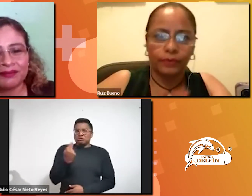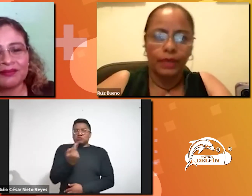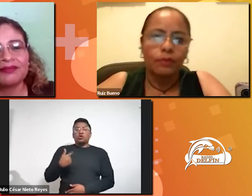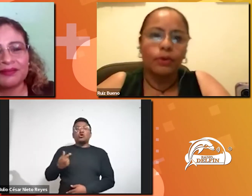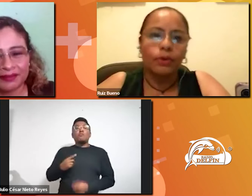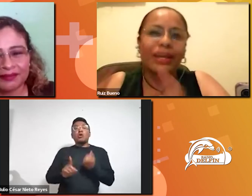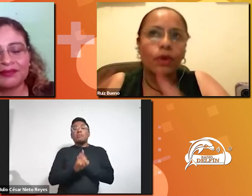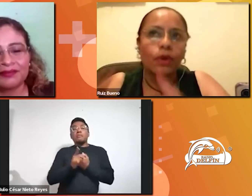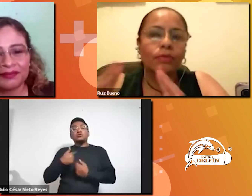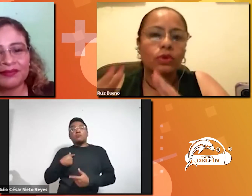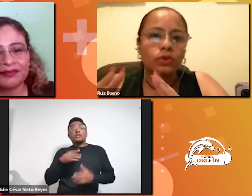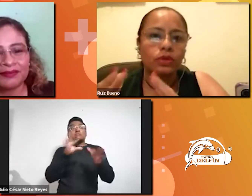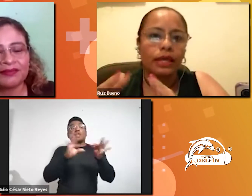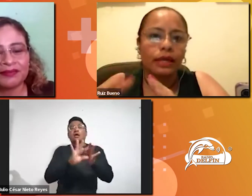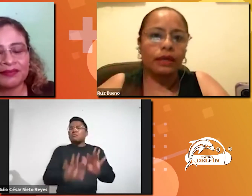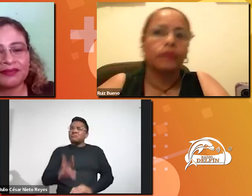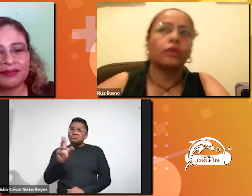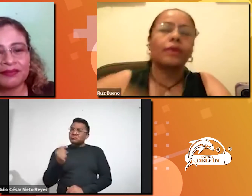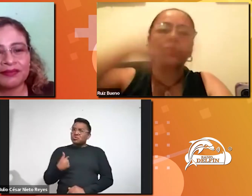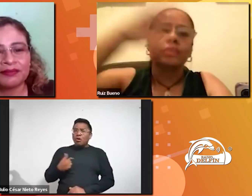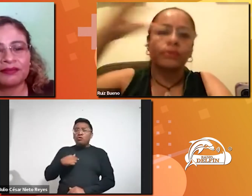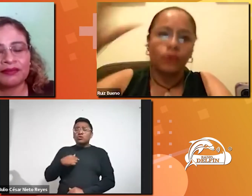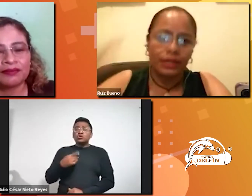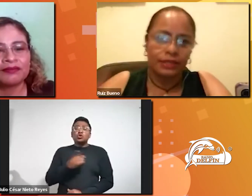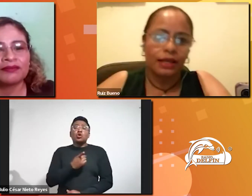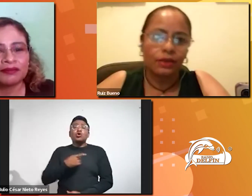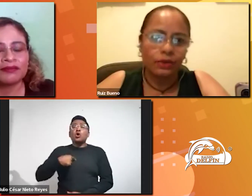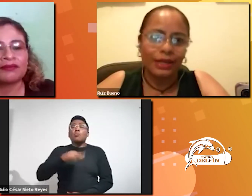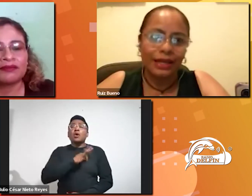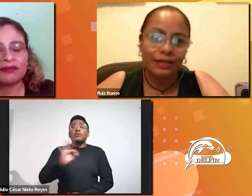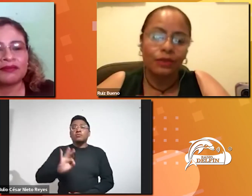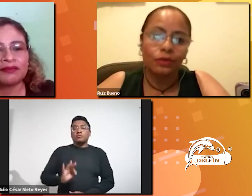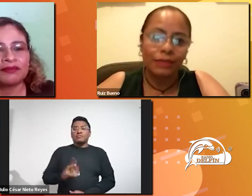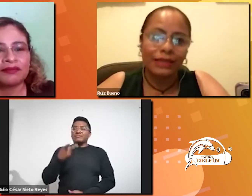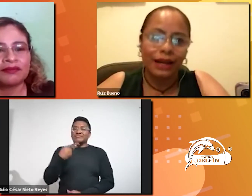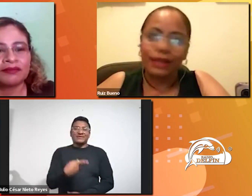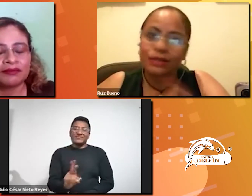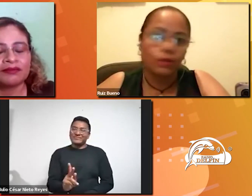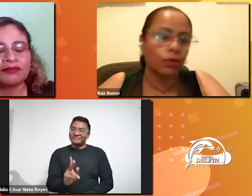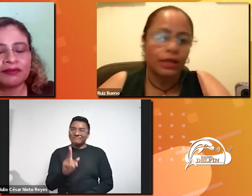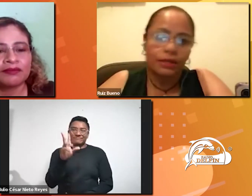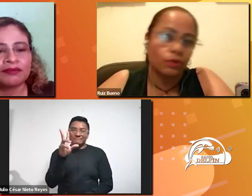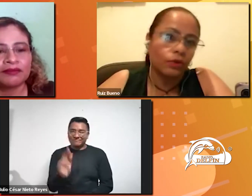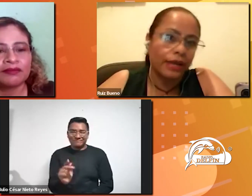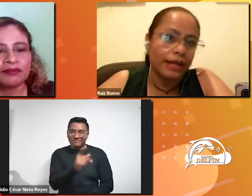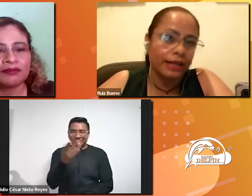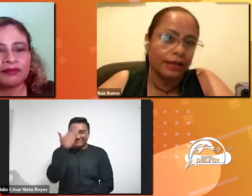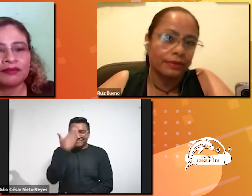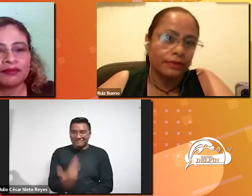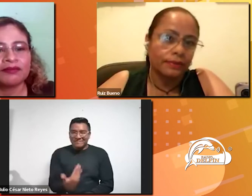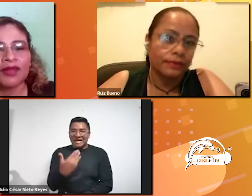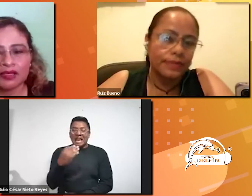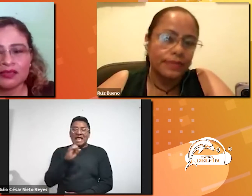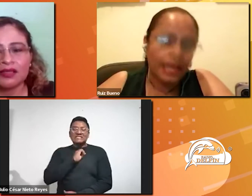solo, porque no hemos todavía conceptualizado que la salud mental es como la salud